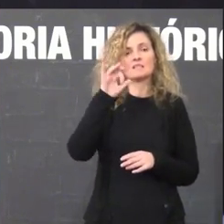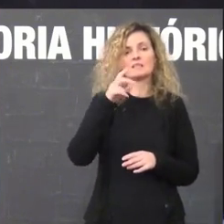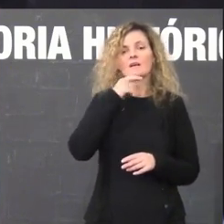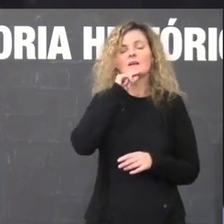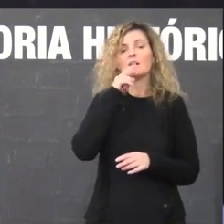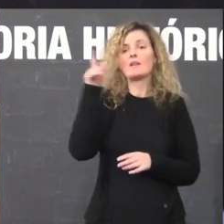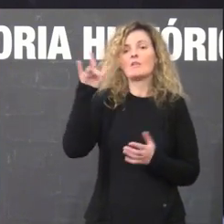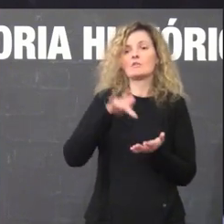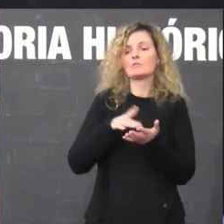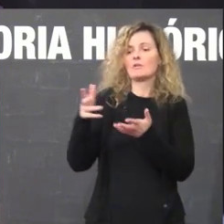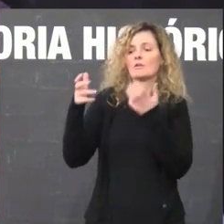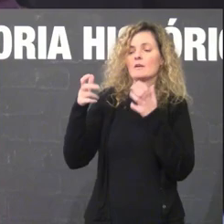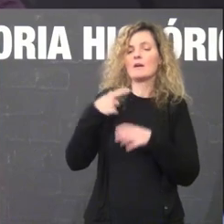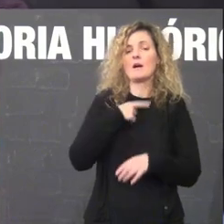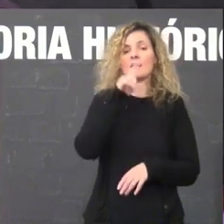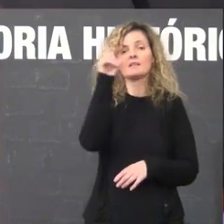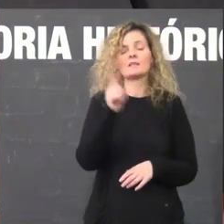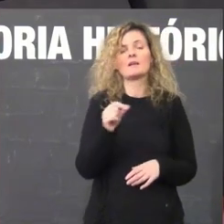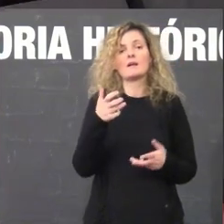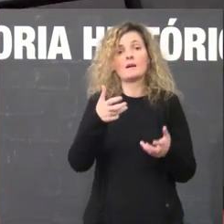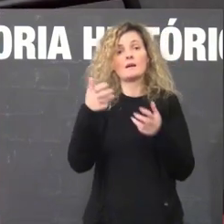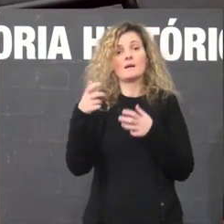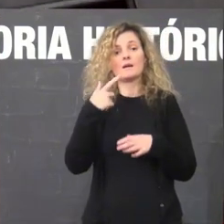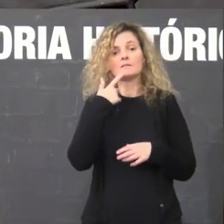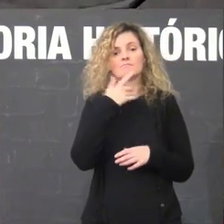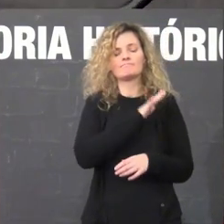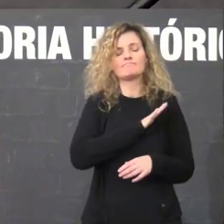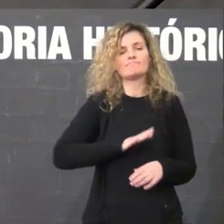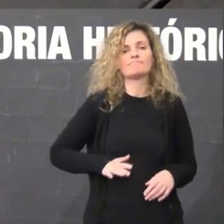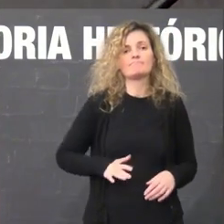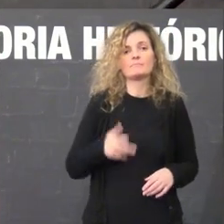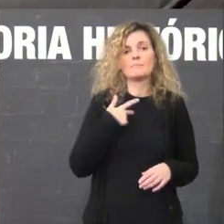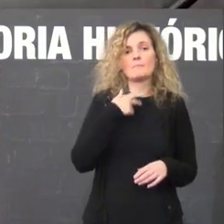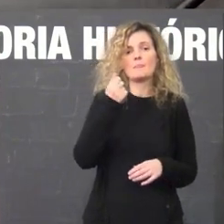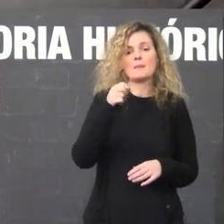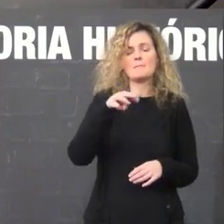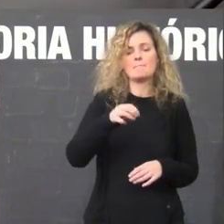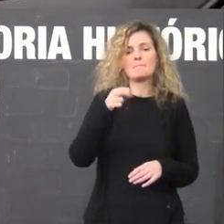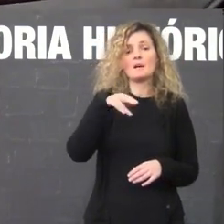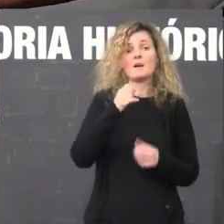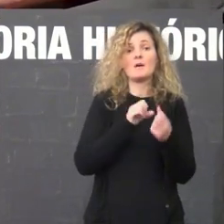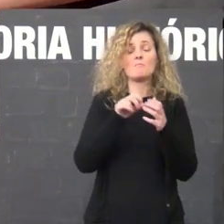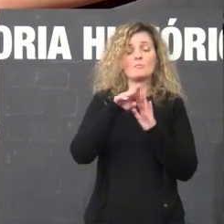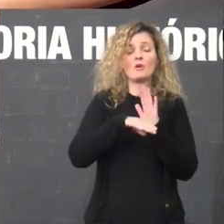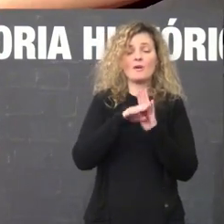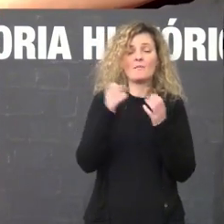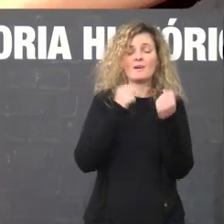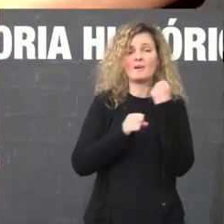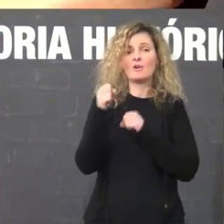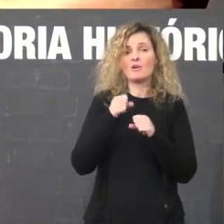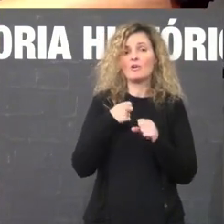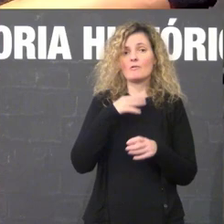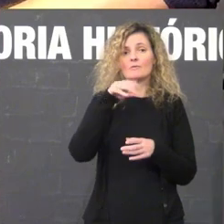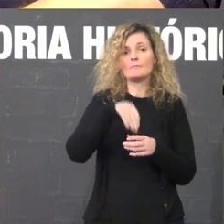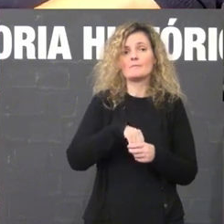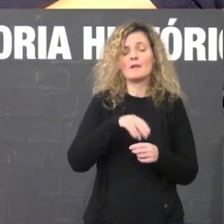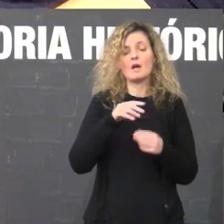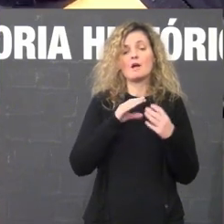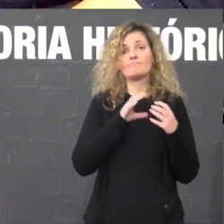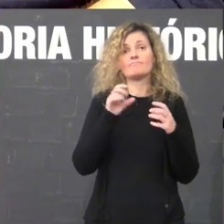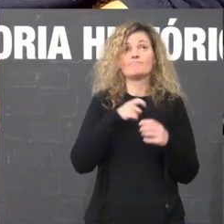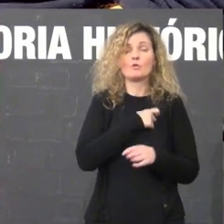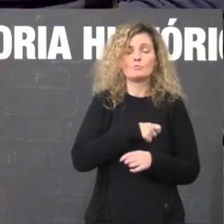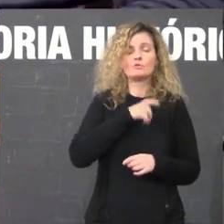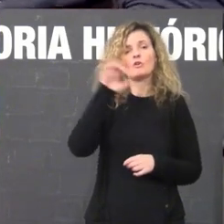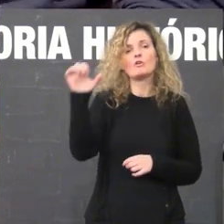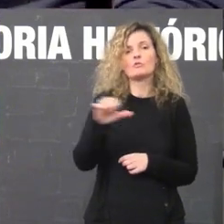mientras que cuando ganan los fascistas en Italia mientras apliquen el programa económico de la comisión Europea y